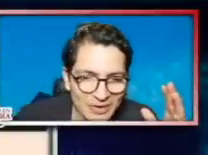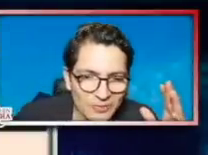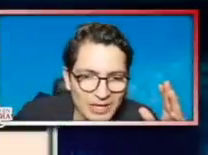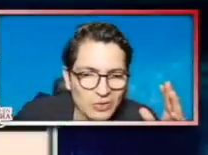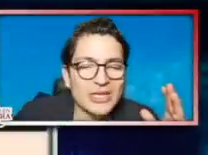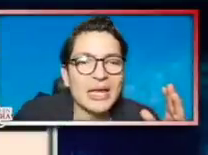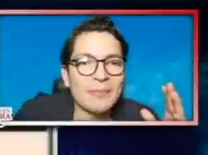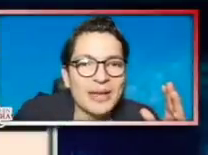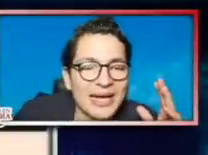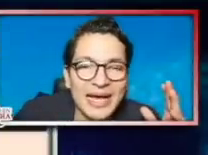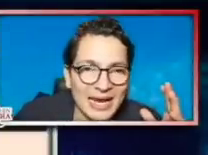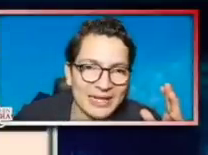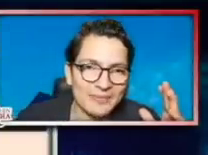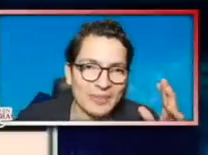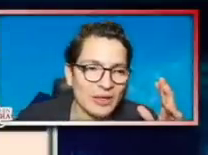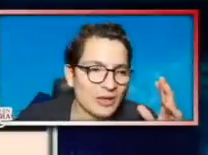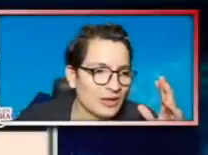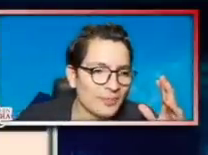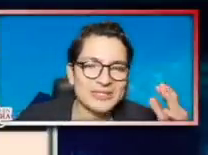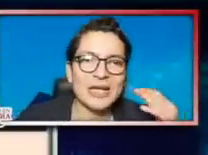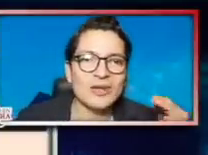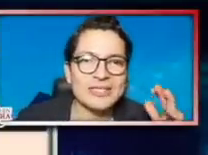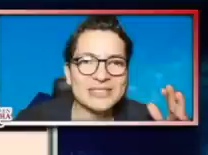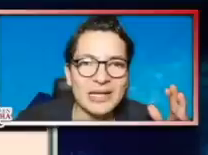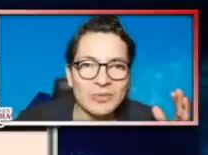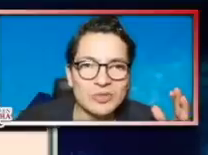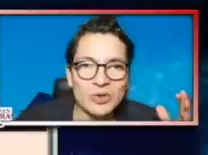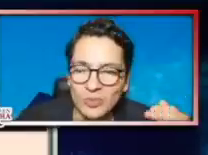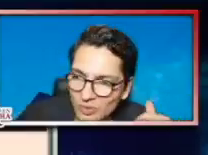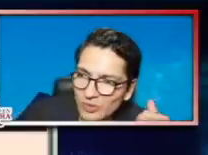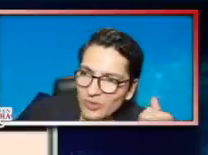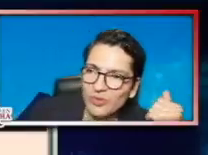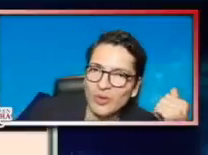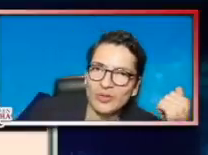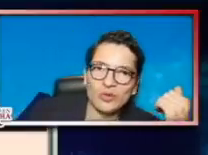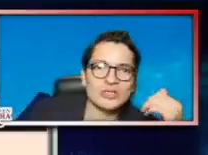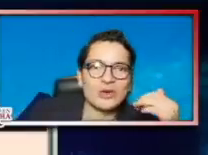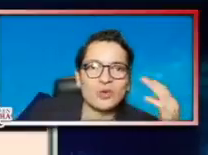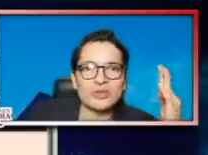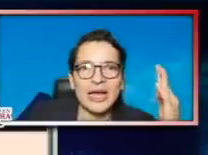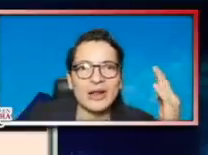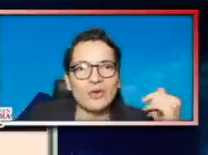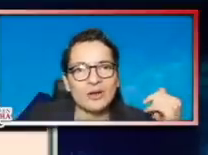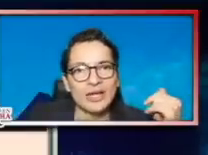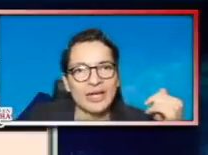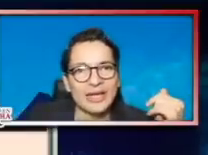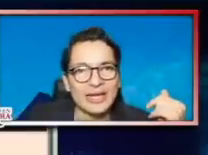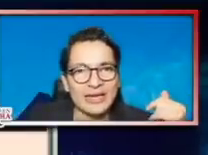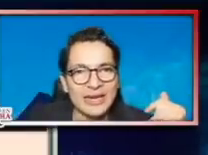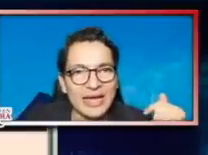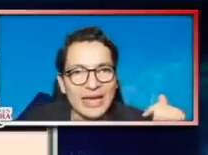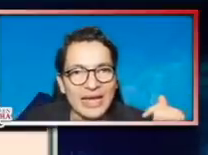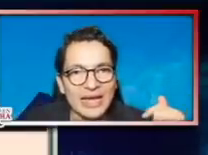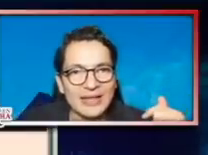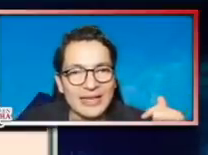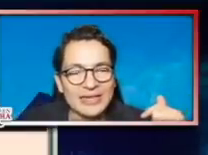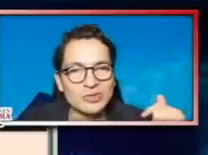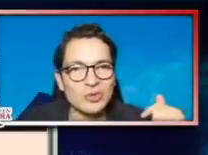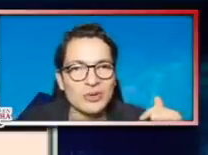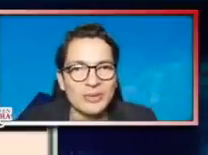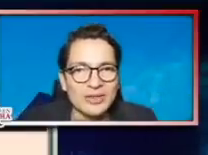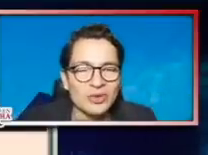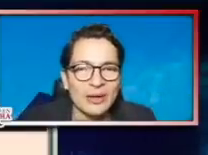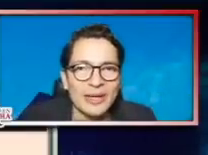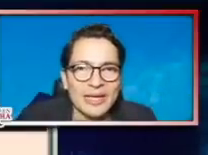pensaron que nos querían ver la cara pensaron que estábamos como cuando nos encontraron en la